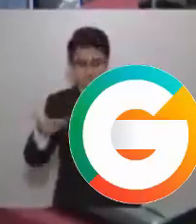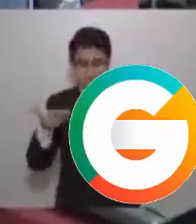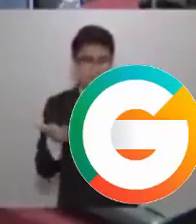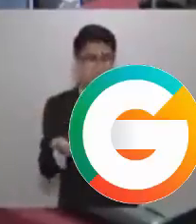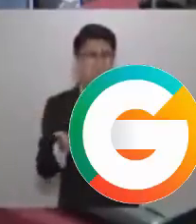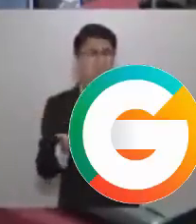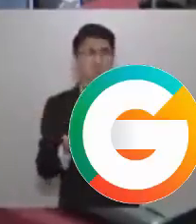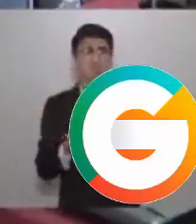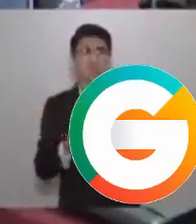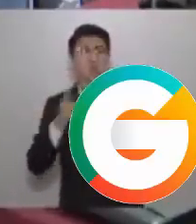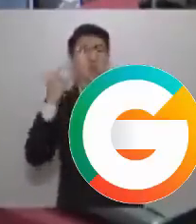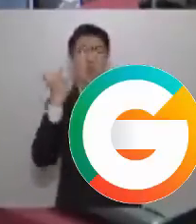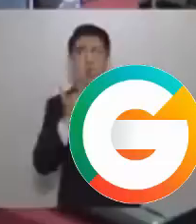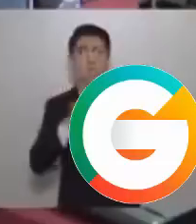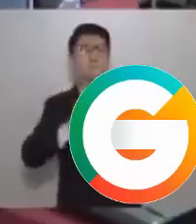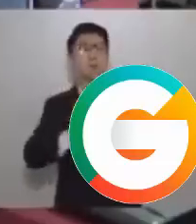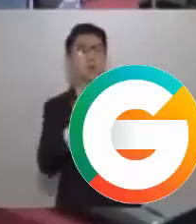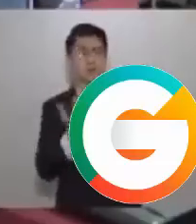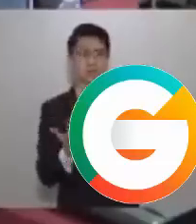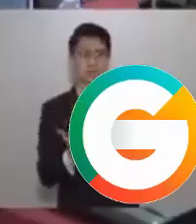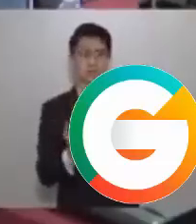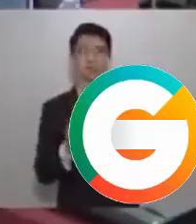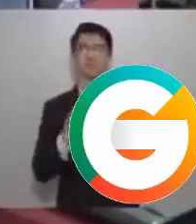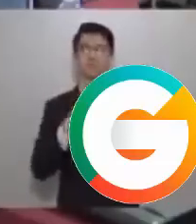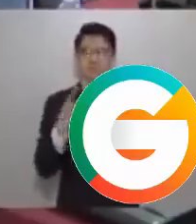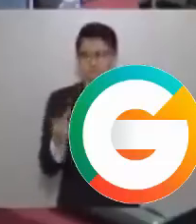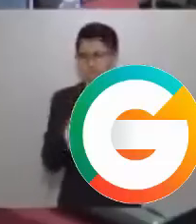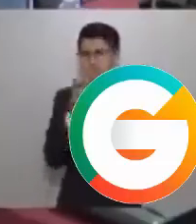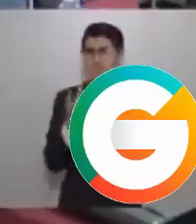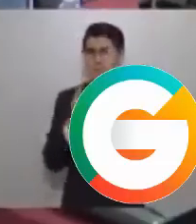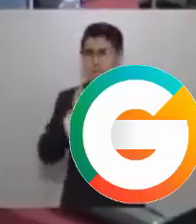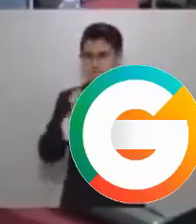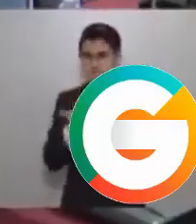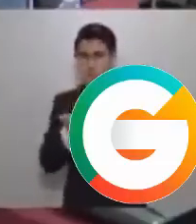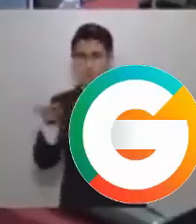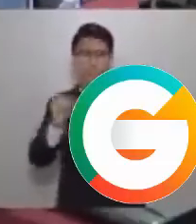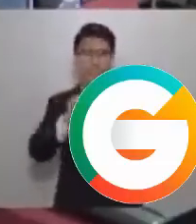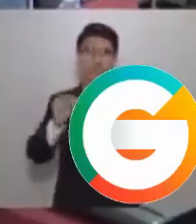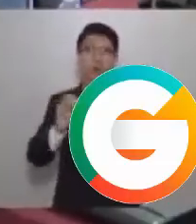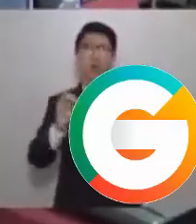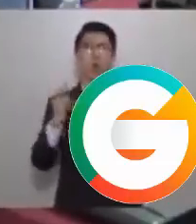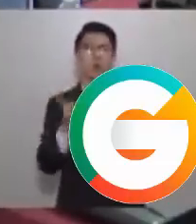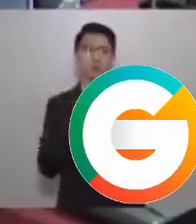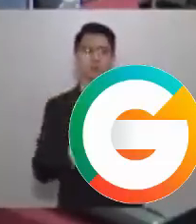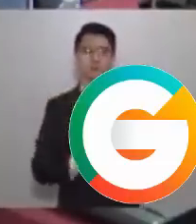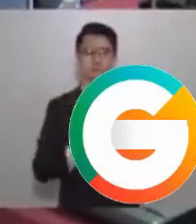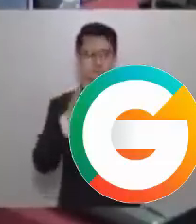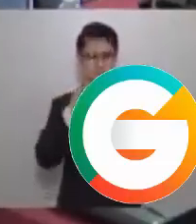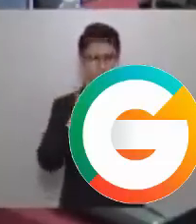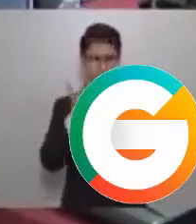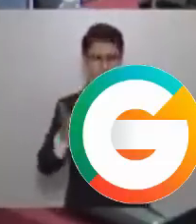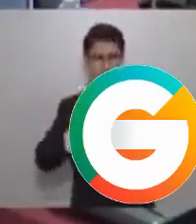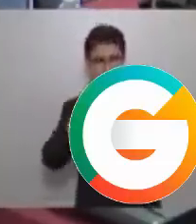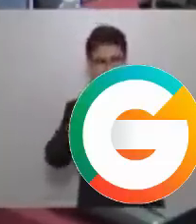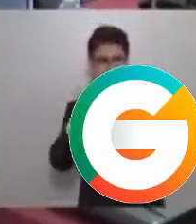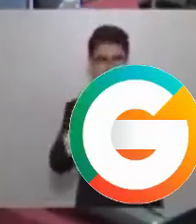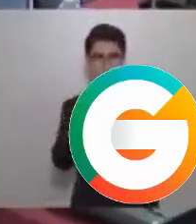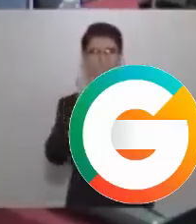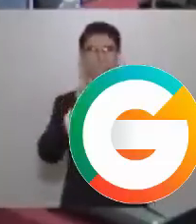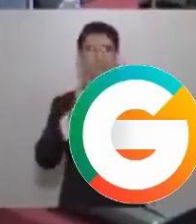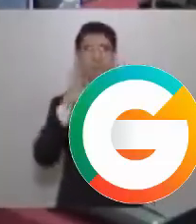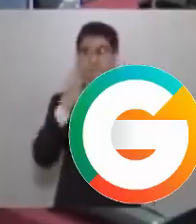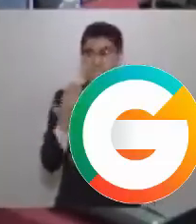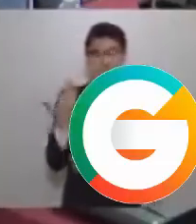sábado les prende los focos rojos para que los próximos eventos van a implementar alguna acción de revisión,